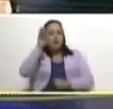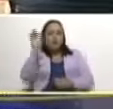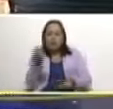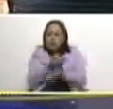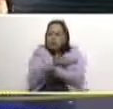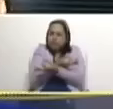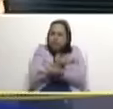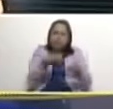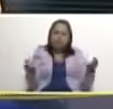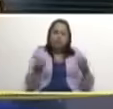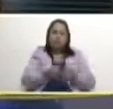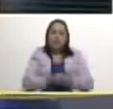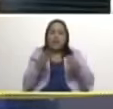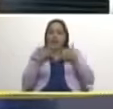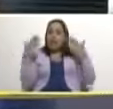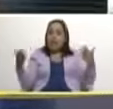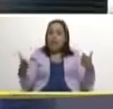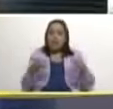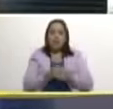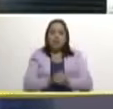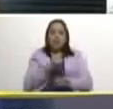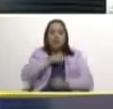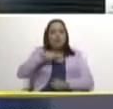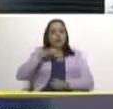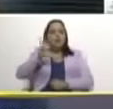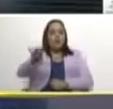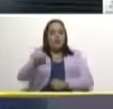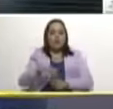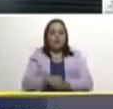esplendoroso y grandioso para nuestra patria.